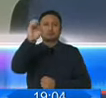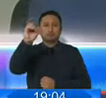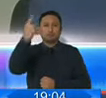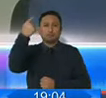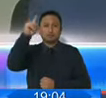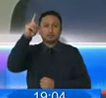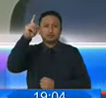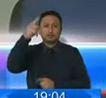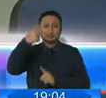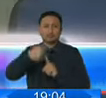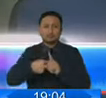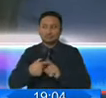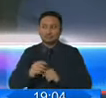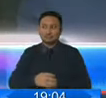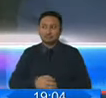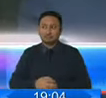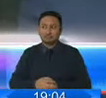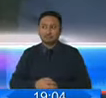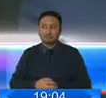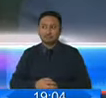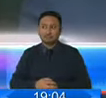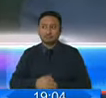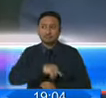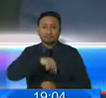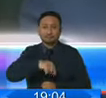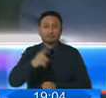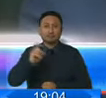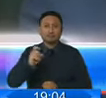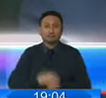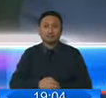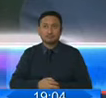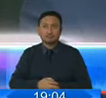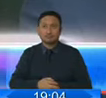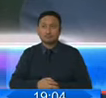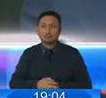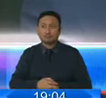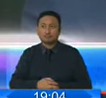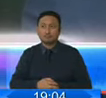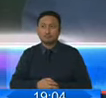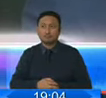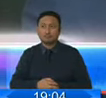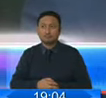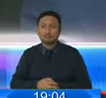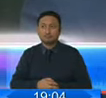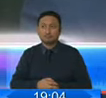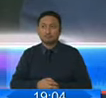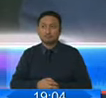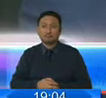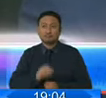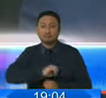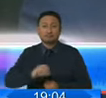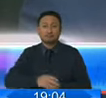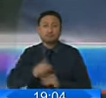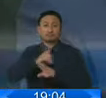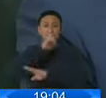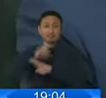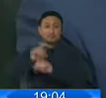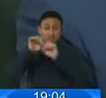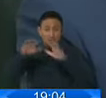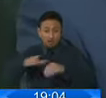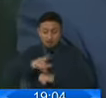de dólares anuales. Yo tengo que emitir, hacer que se envíe un oficio por parte de la Dirección